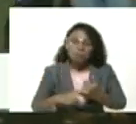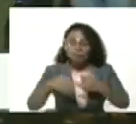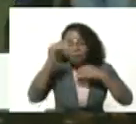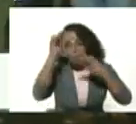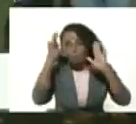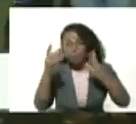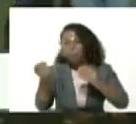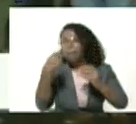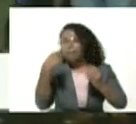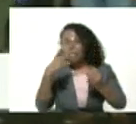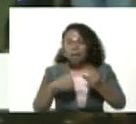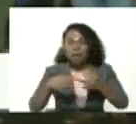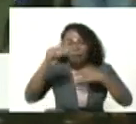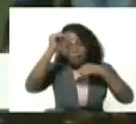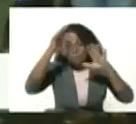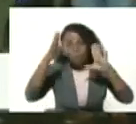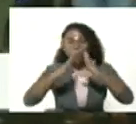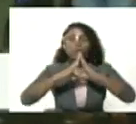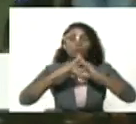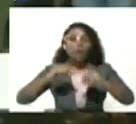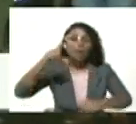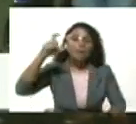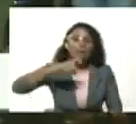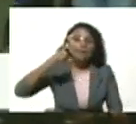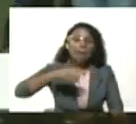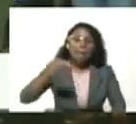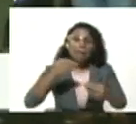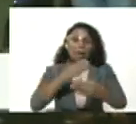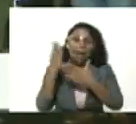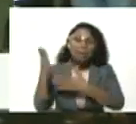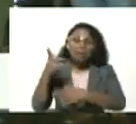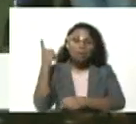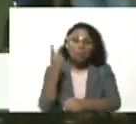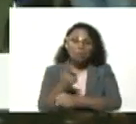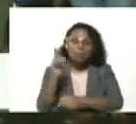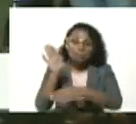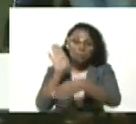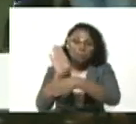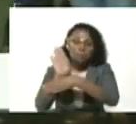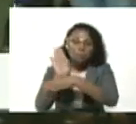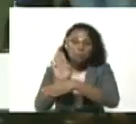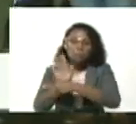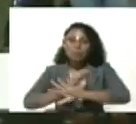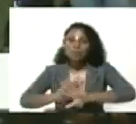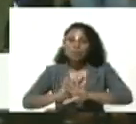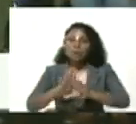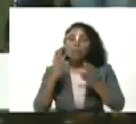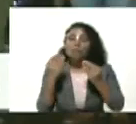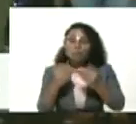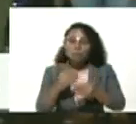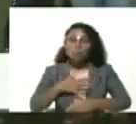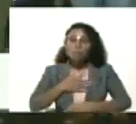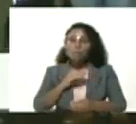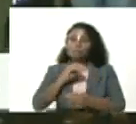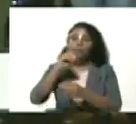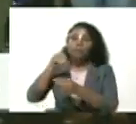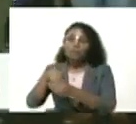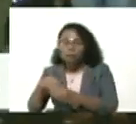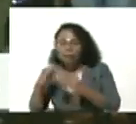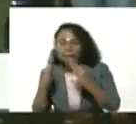atención en medicina, atención en todo lo necesario para que ellos estén debidamente cuidados. Ya muchos han regresado a sus